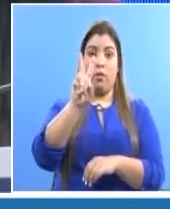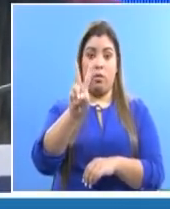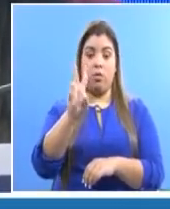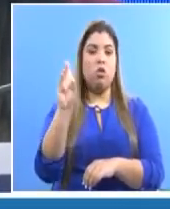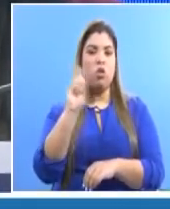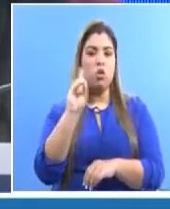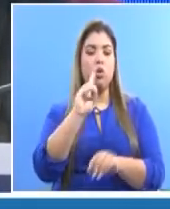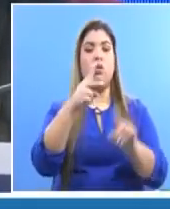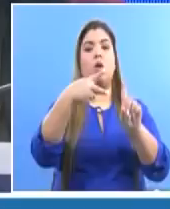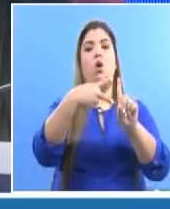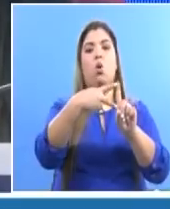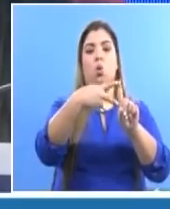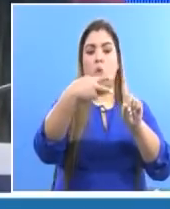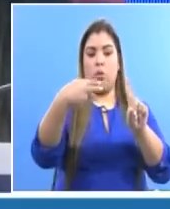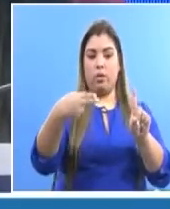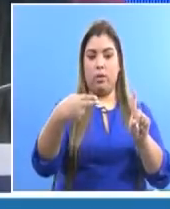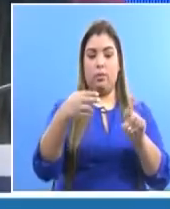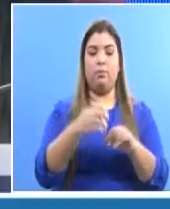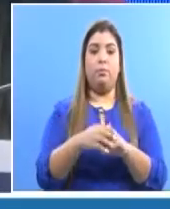en hoteles.